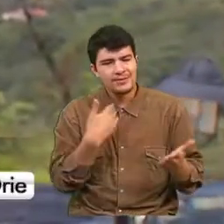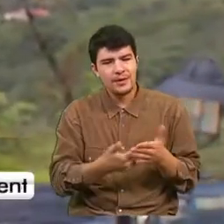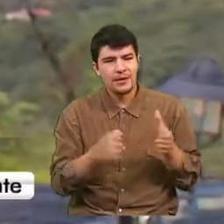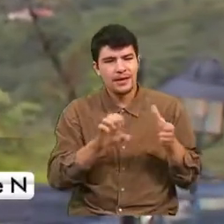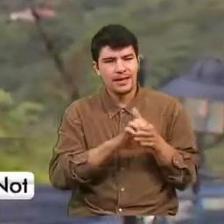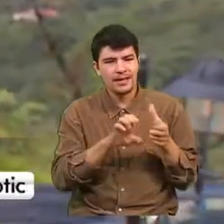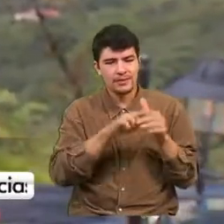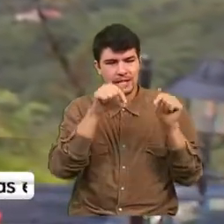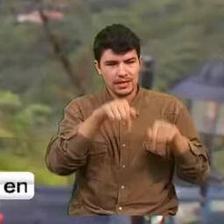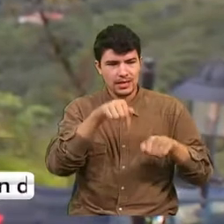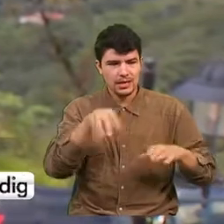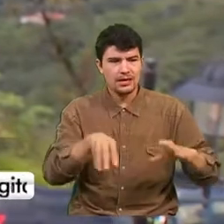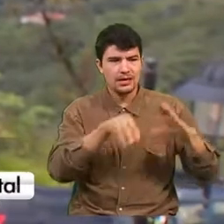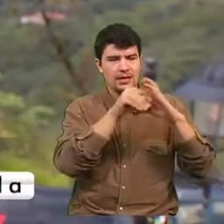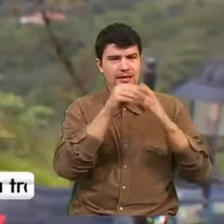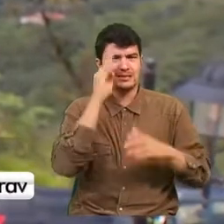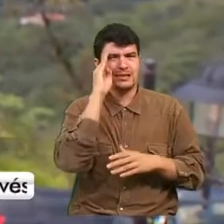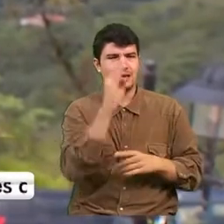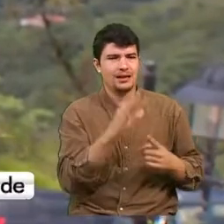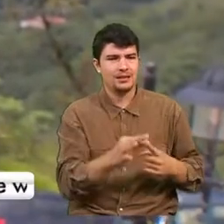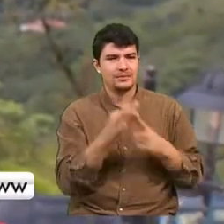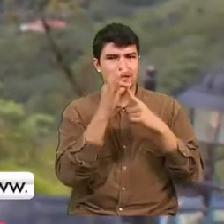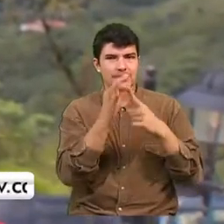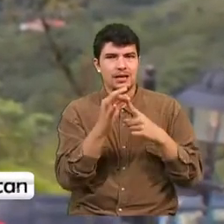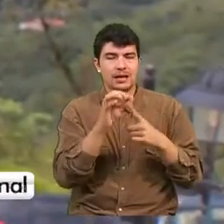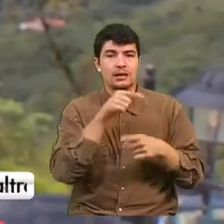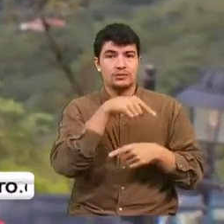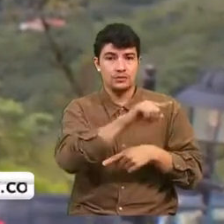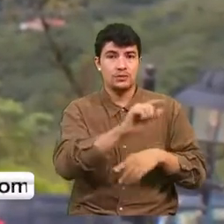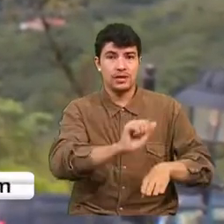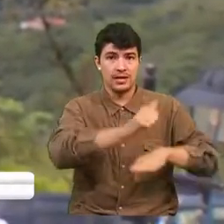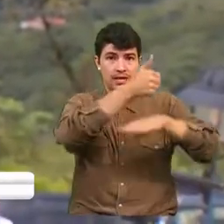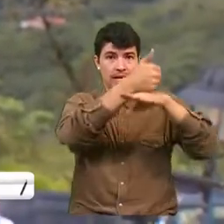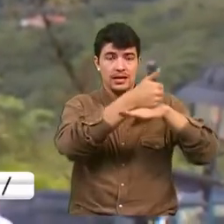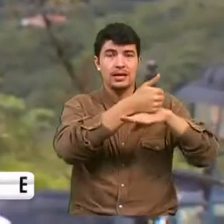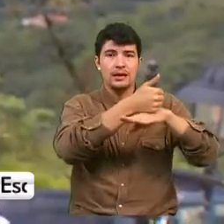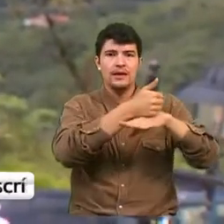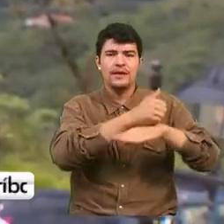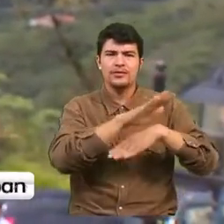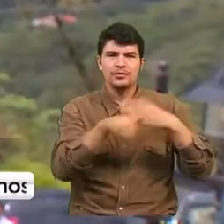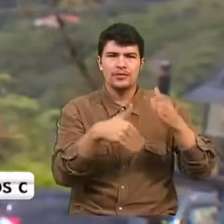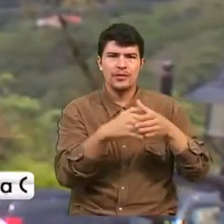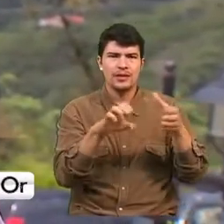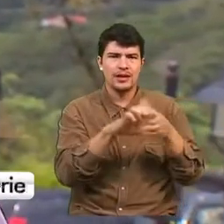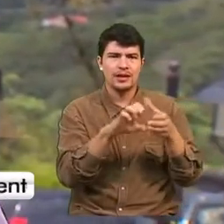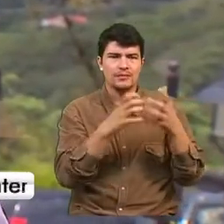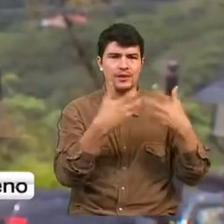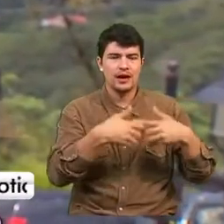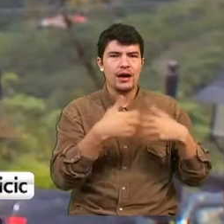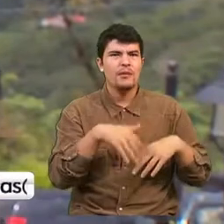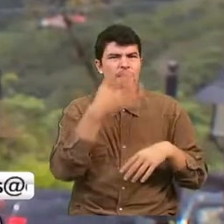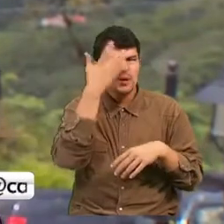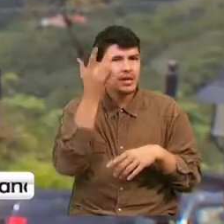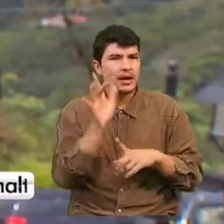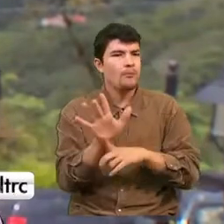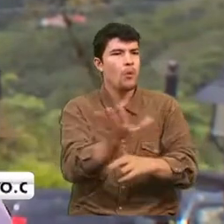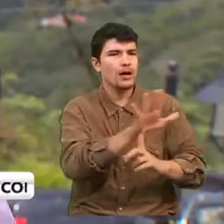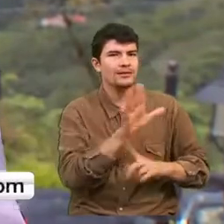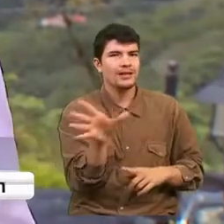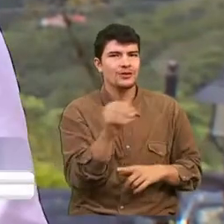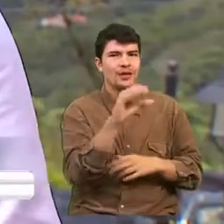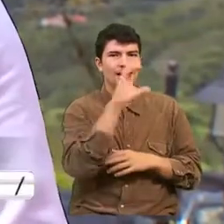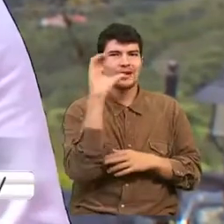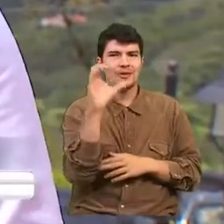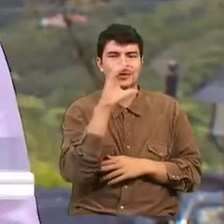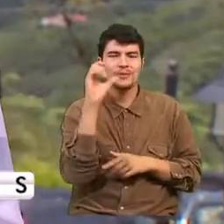del Canal Regional del Oriente, un saludo especial a nuestra gerente, a todo el equipo de producción, por mostrarle a los santandereanos y a los colombianos lo que